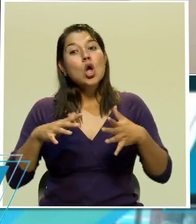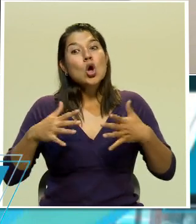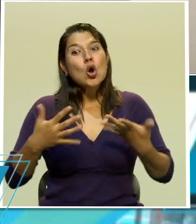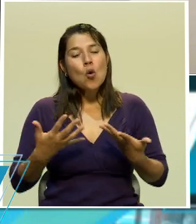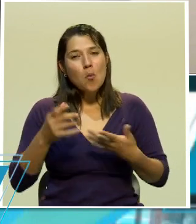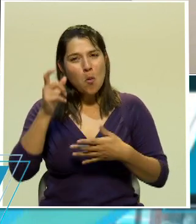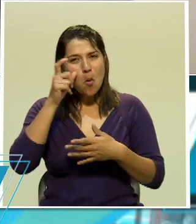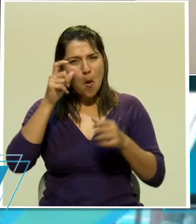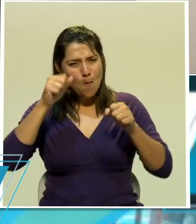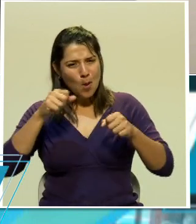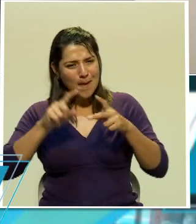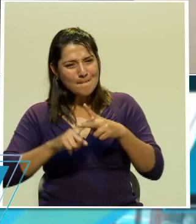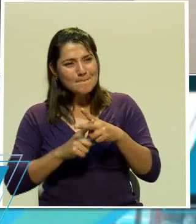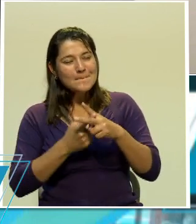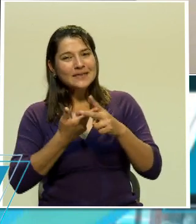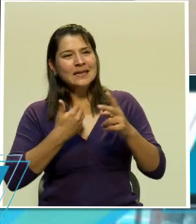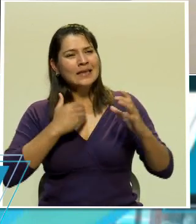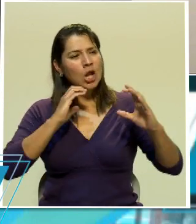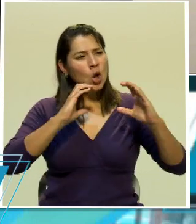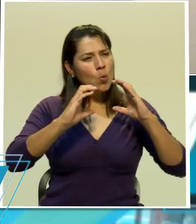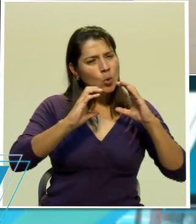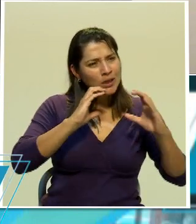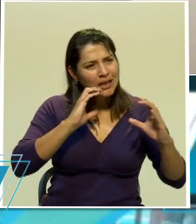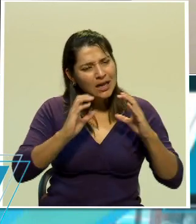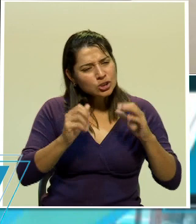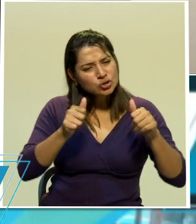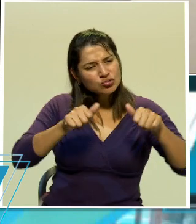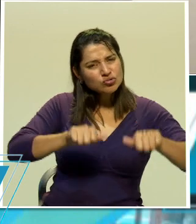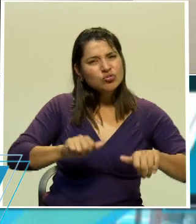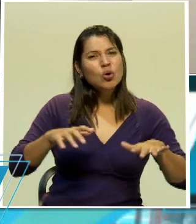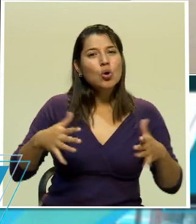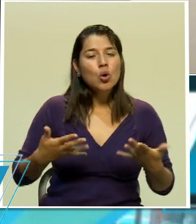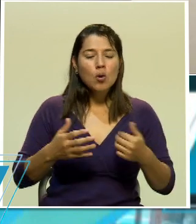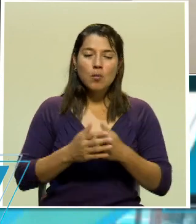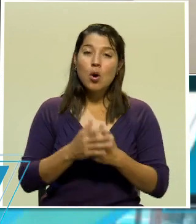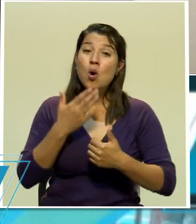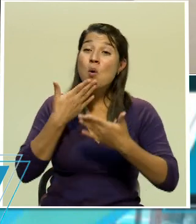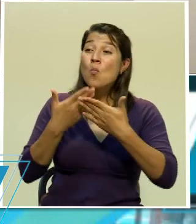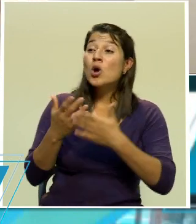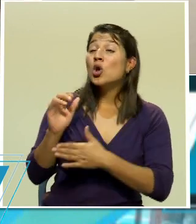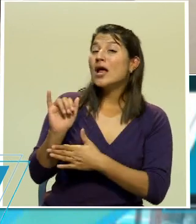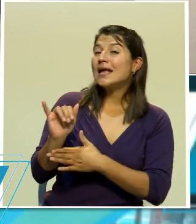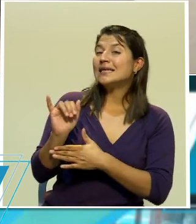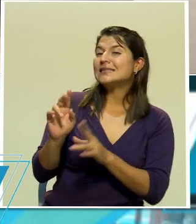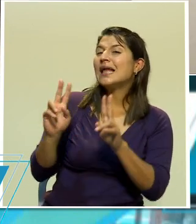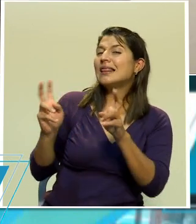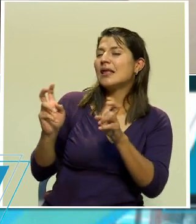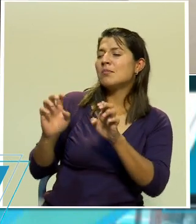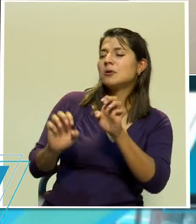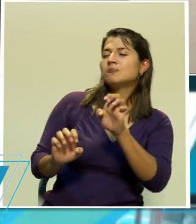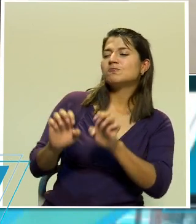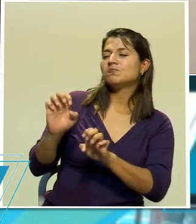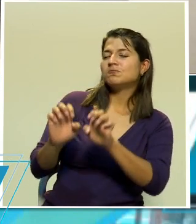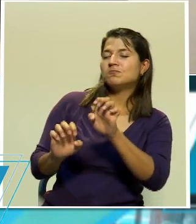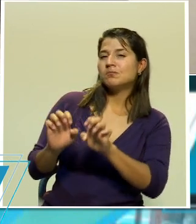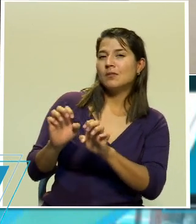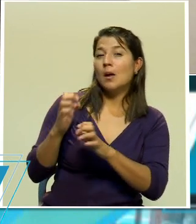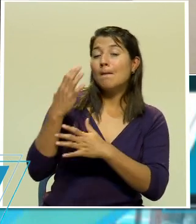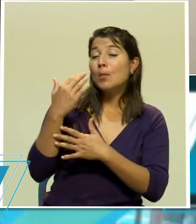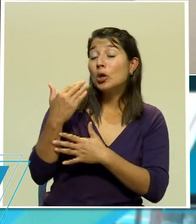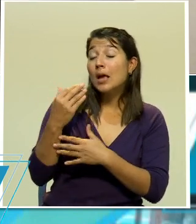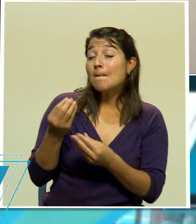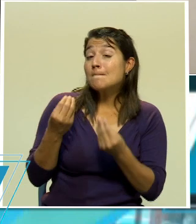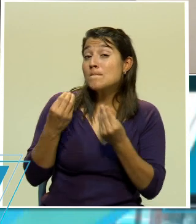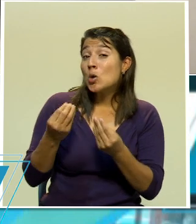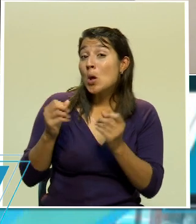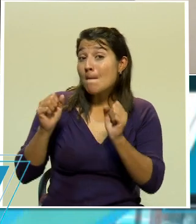puentes? Mire, Ernesto, eso es un asunto que se ha estado valorando a la luz del hecho de que es muy